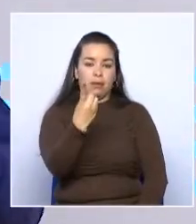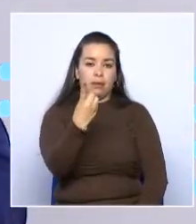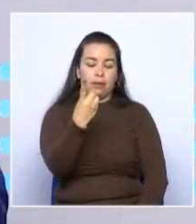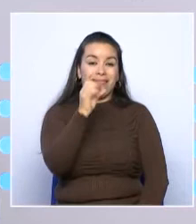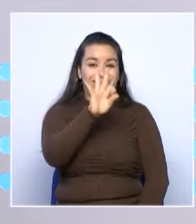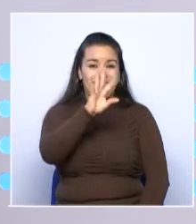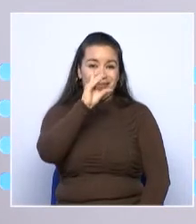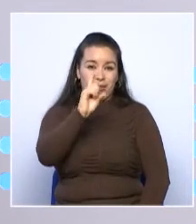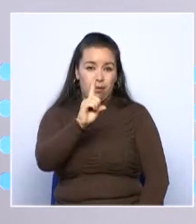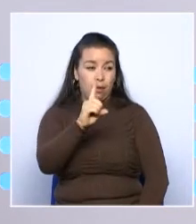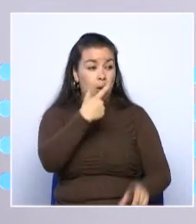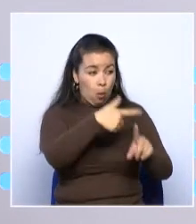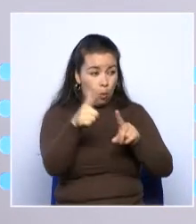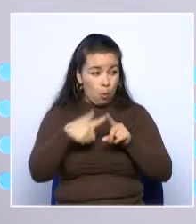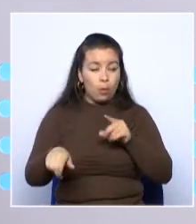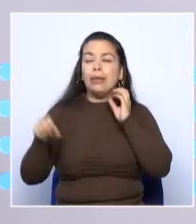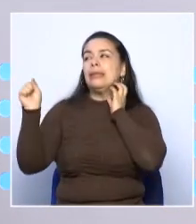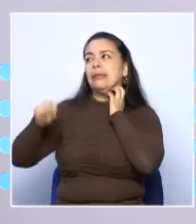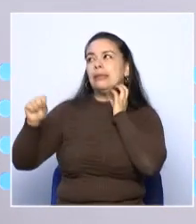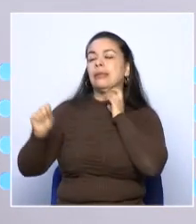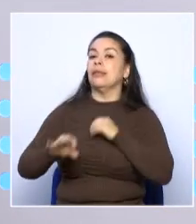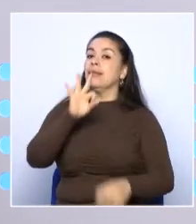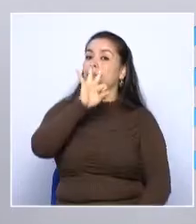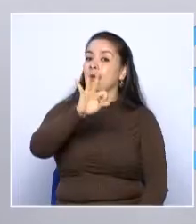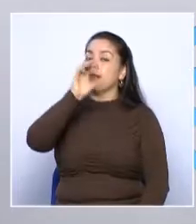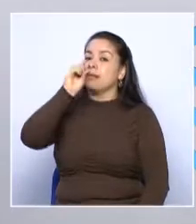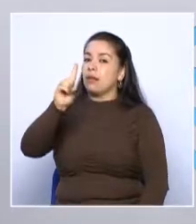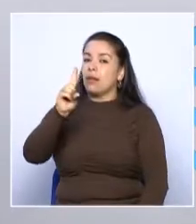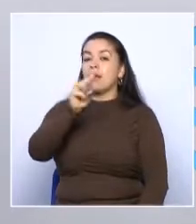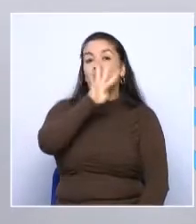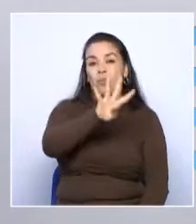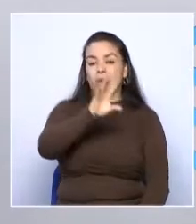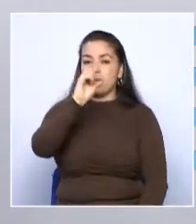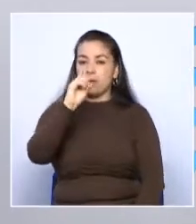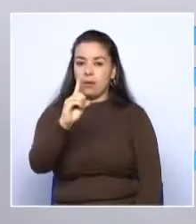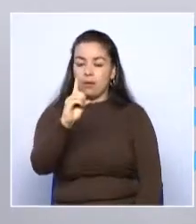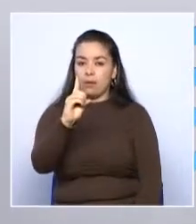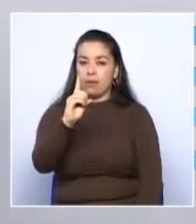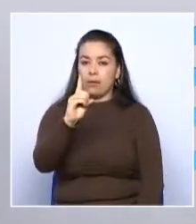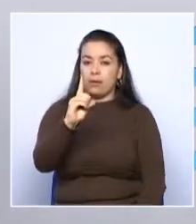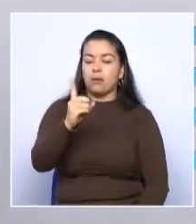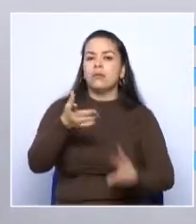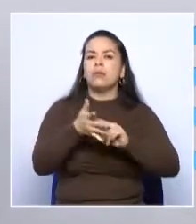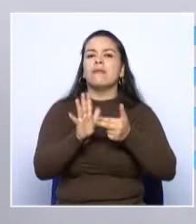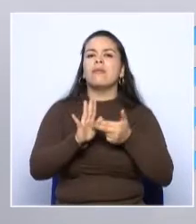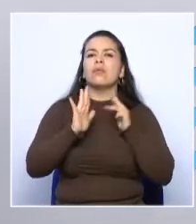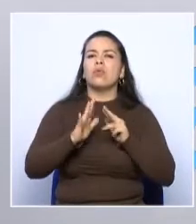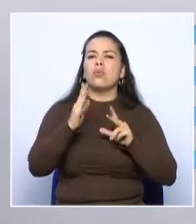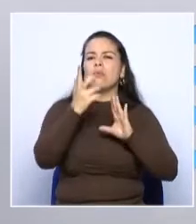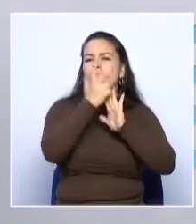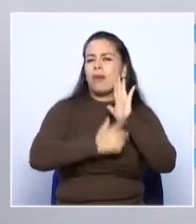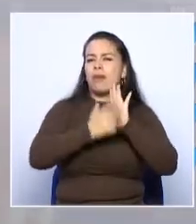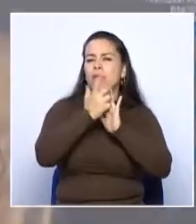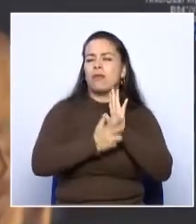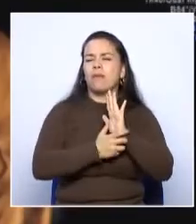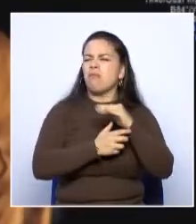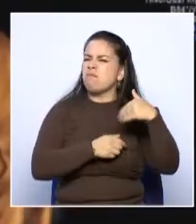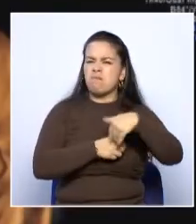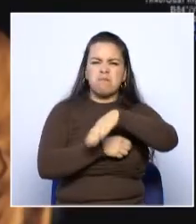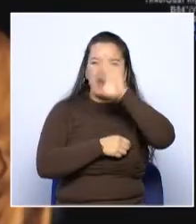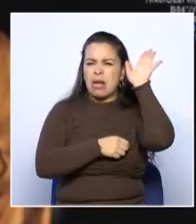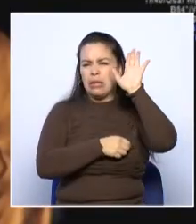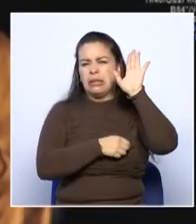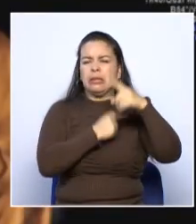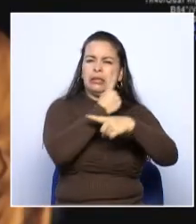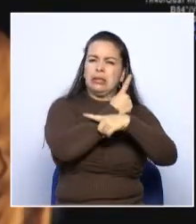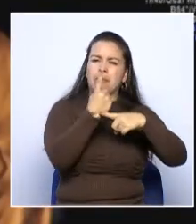diferentes dimensiones? Sí, la ecografía 3D y 4D, ¿sí?, es una ecografía que se hace principalmente entre la